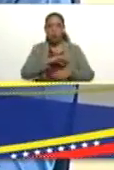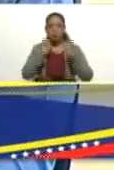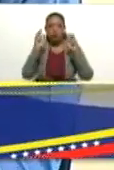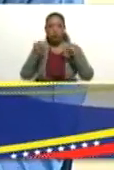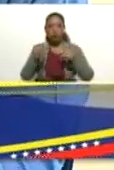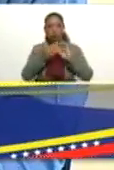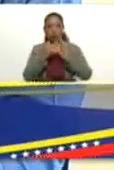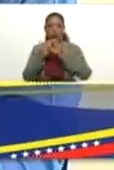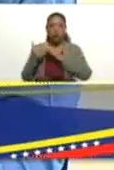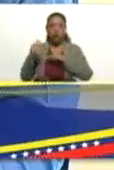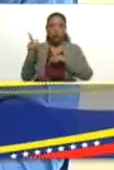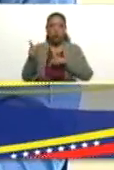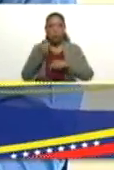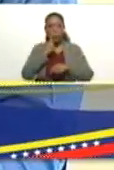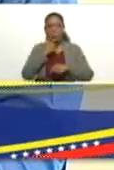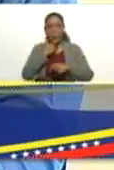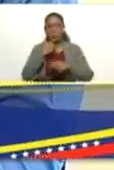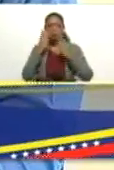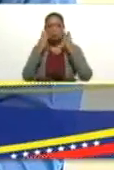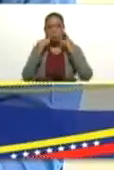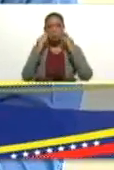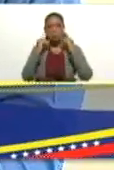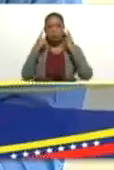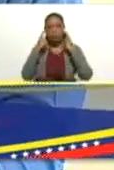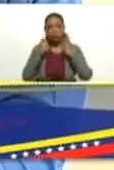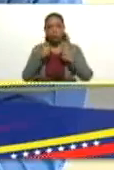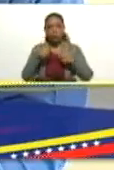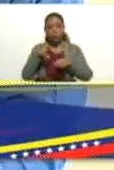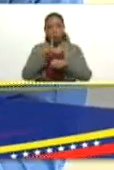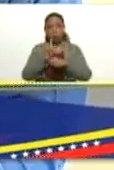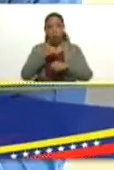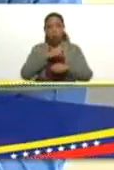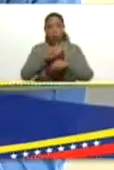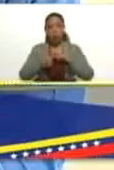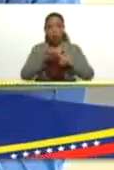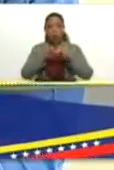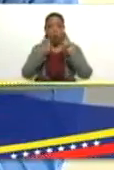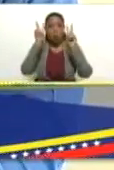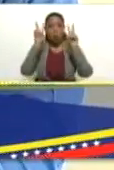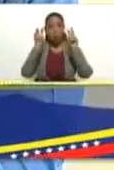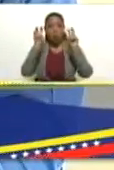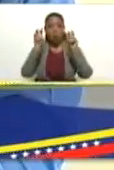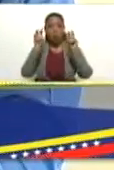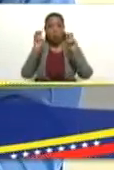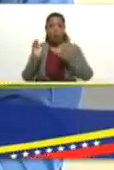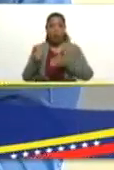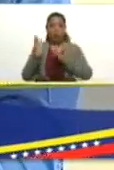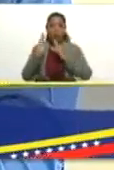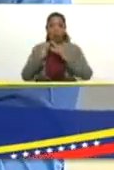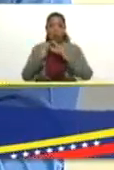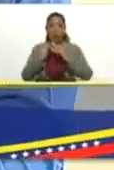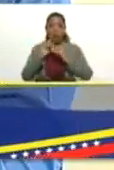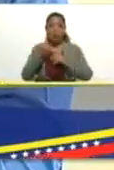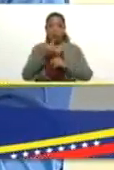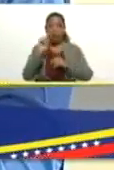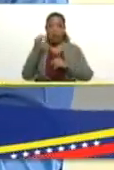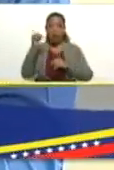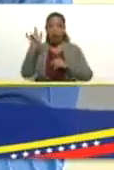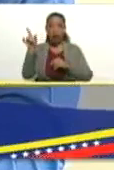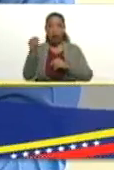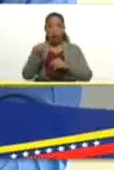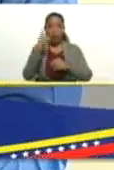urbanismo, presidente, es una bonita experiencia. No solamente estamos construyendo nuevos apartamentos, sino que además, por ejemplo, el tema